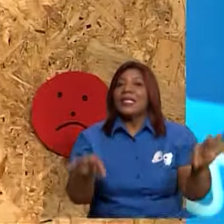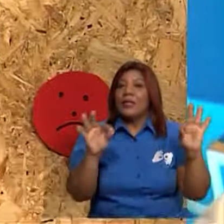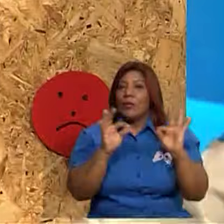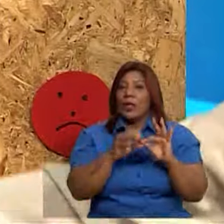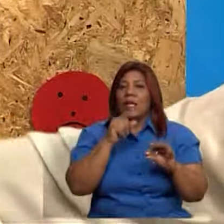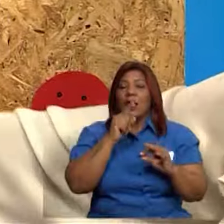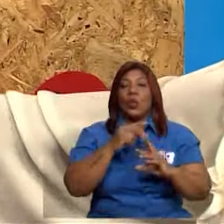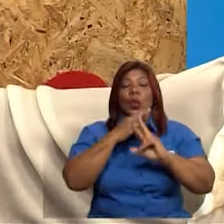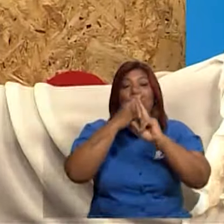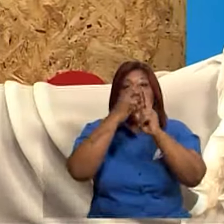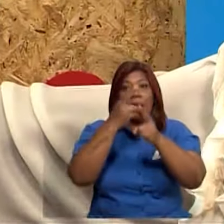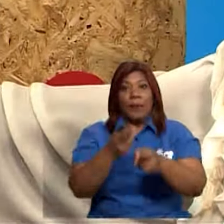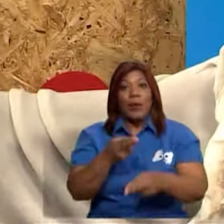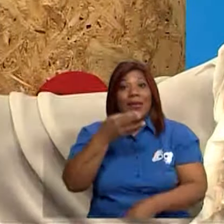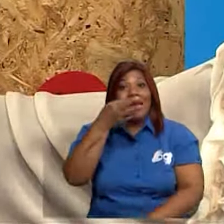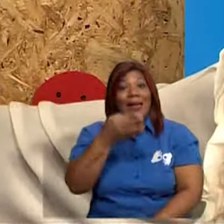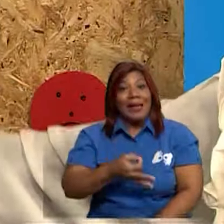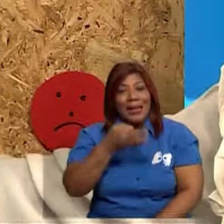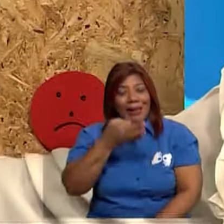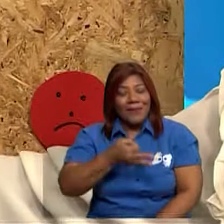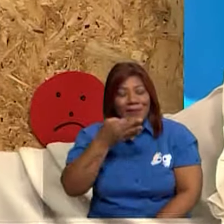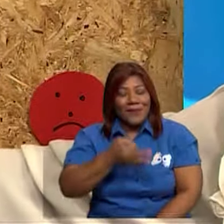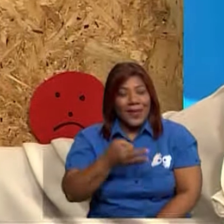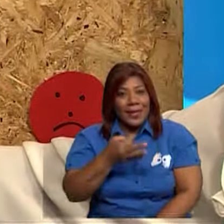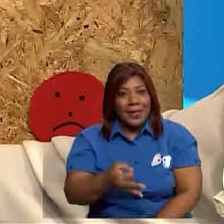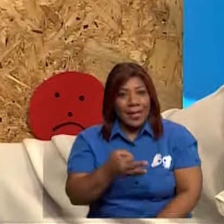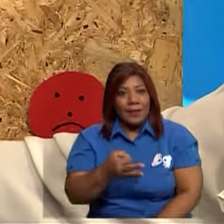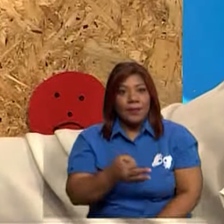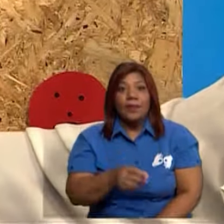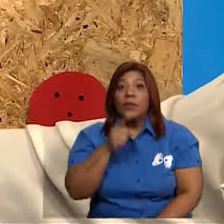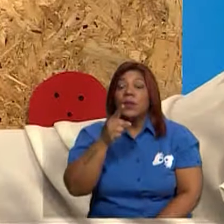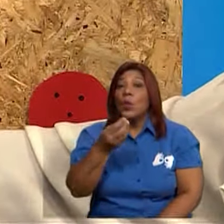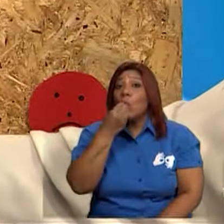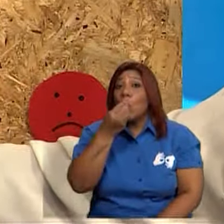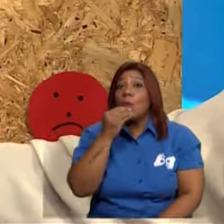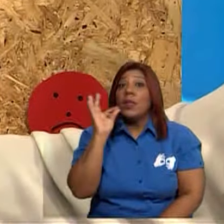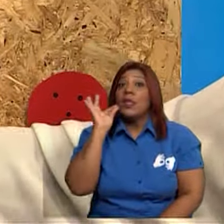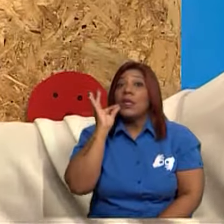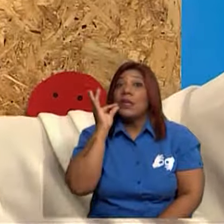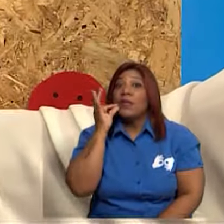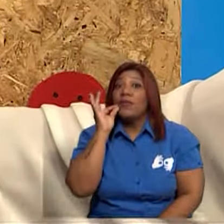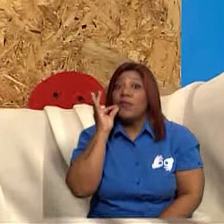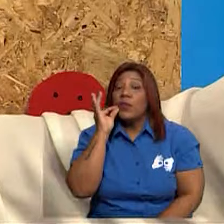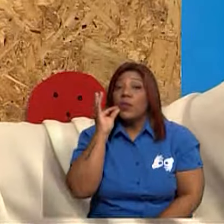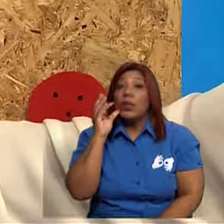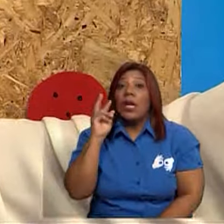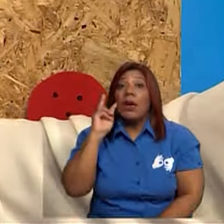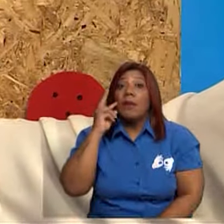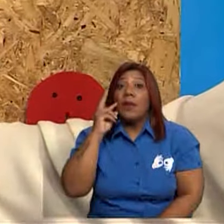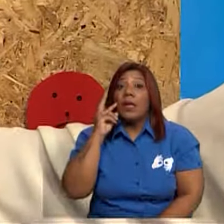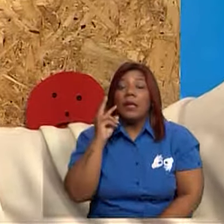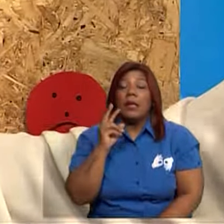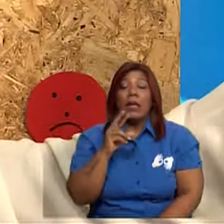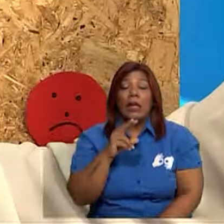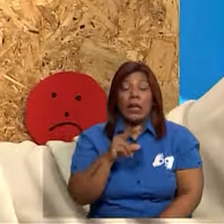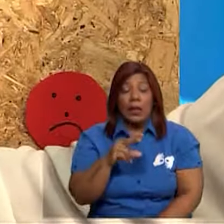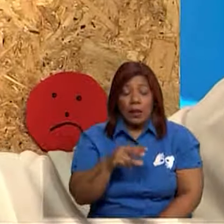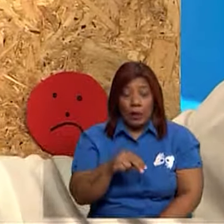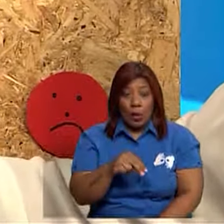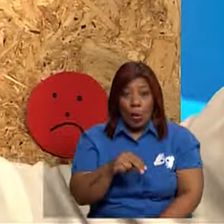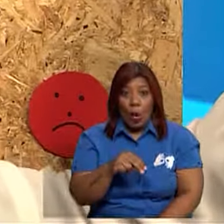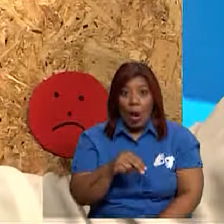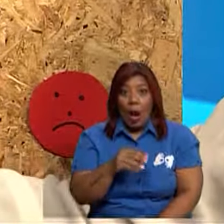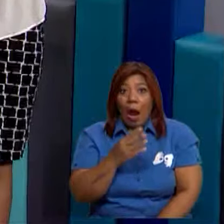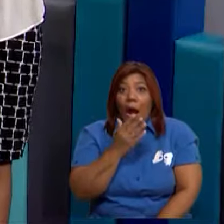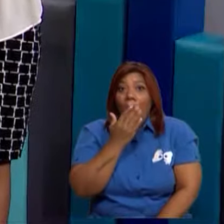Vamos a ver, ¿consumiste frutas y vegetales? ¿Sí? ¿Sí lo hiciste? No, ¿verdad?